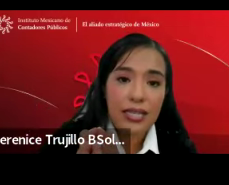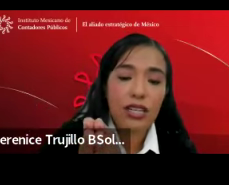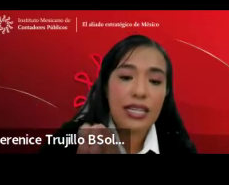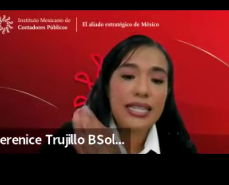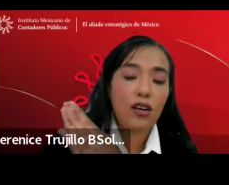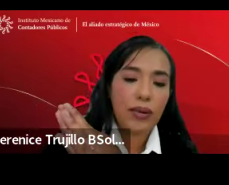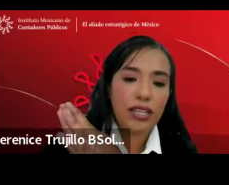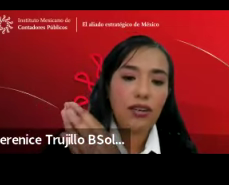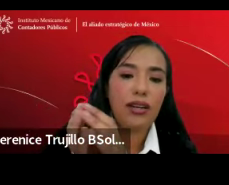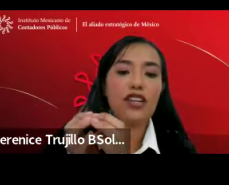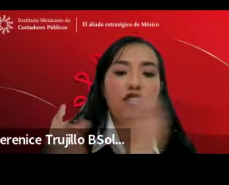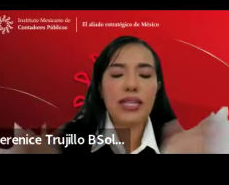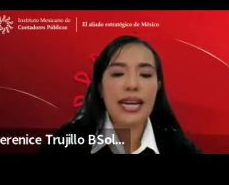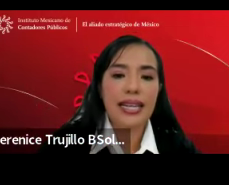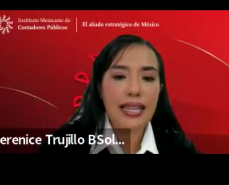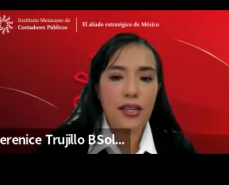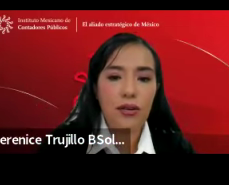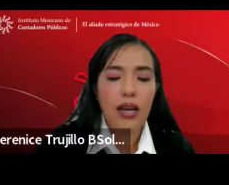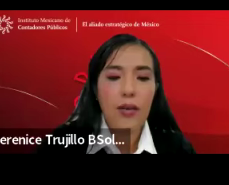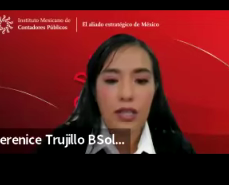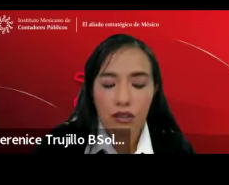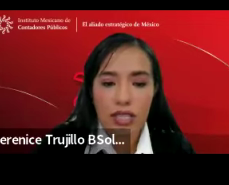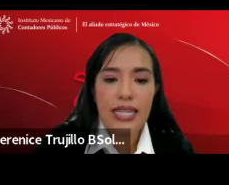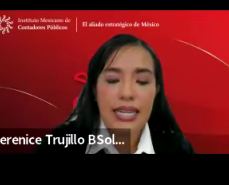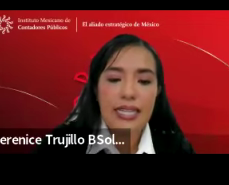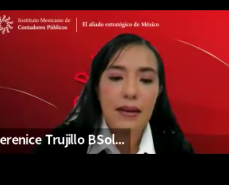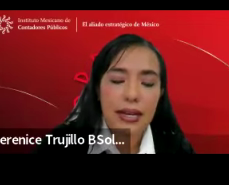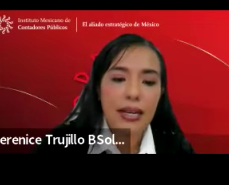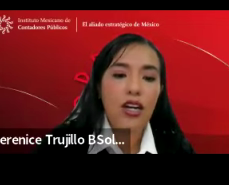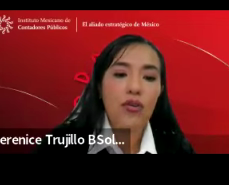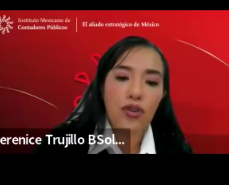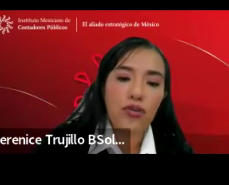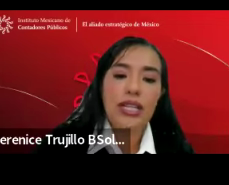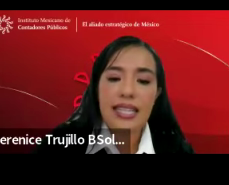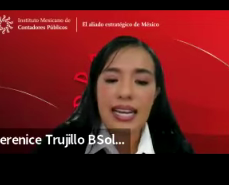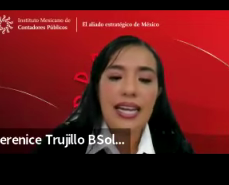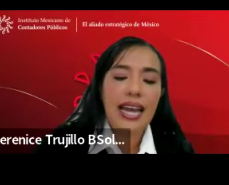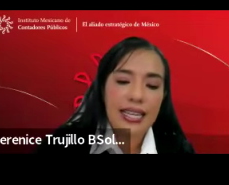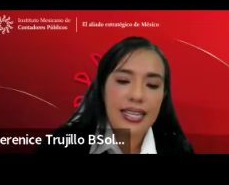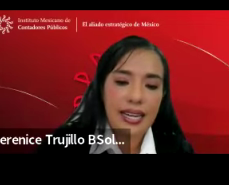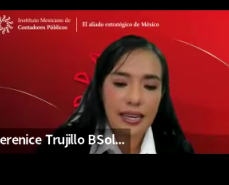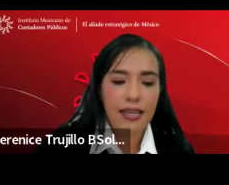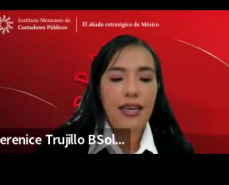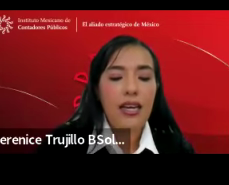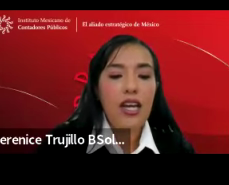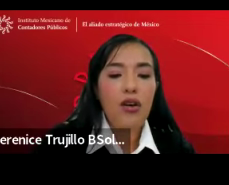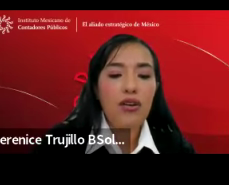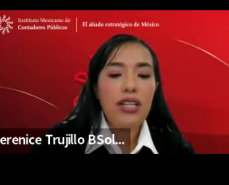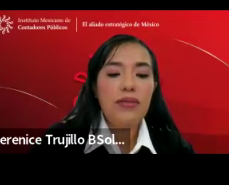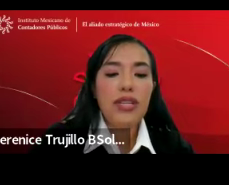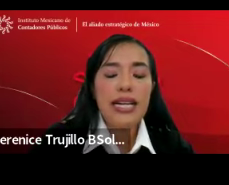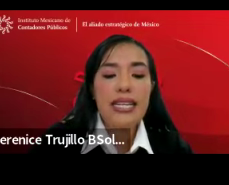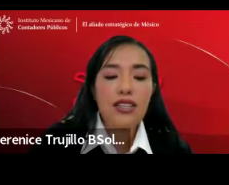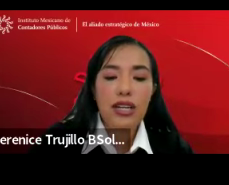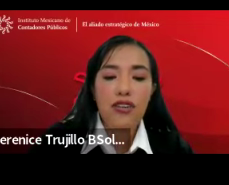en el mes donde inicia la operación y no mes calendario? Pues entonces tiene que saber cómo contestarle a esa área.